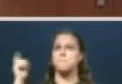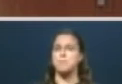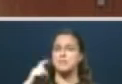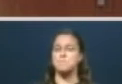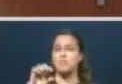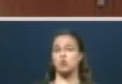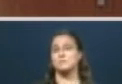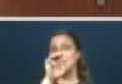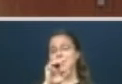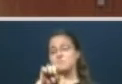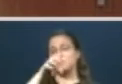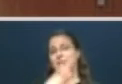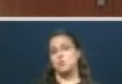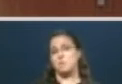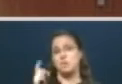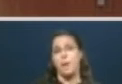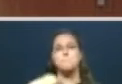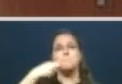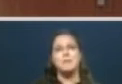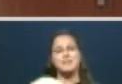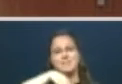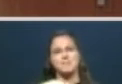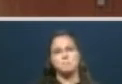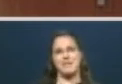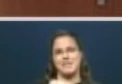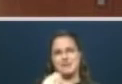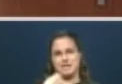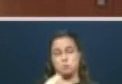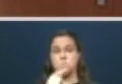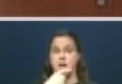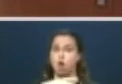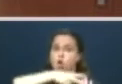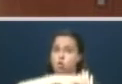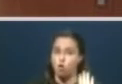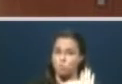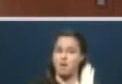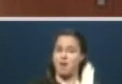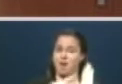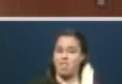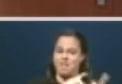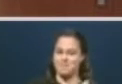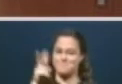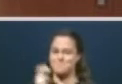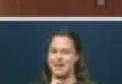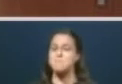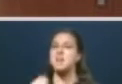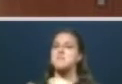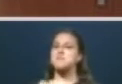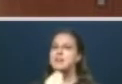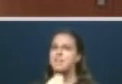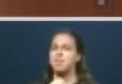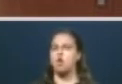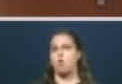las entidades locales en los ingresos propios de la comunidad a fin de que una norma con rango de ley actualice la financiación a dichas